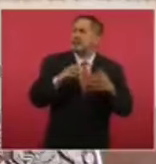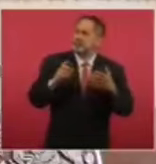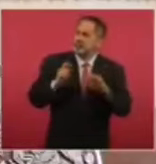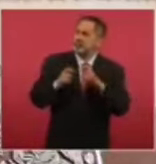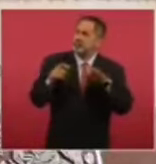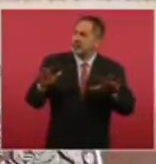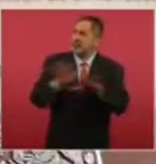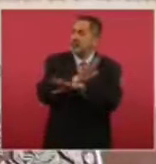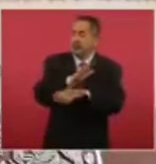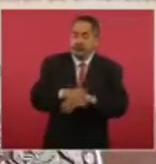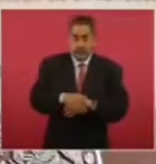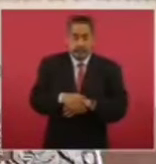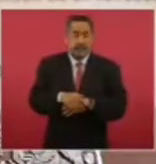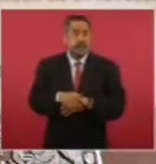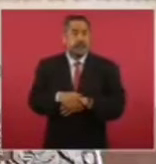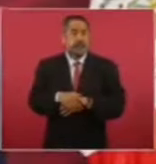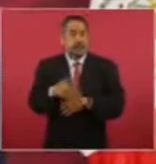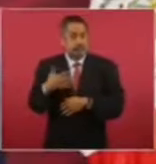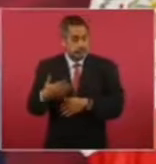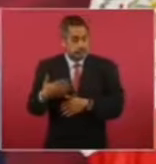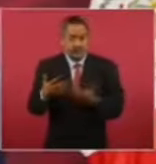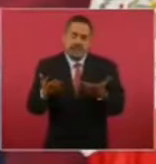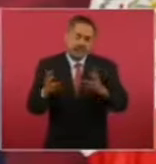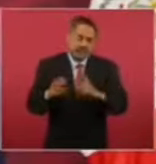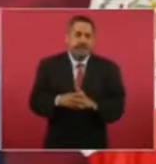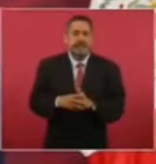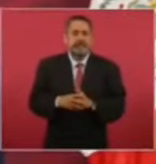cambio. Entonces llegaban